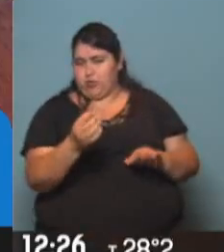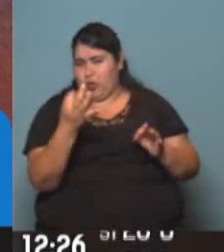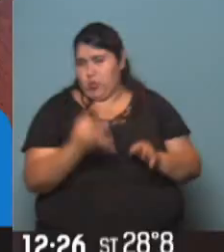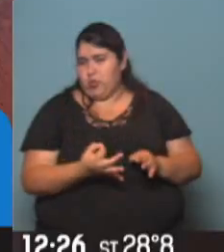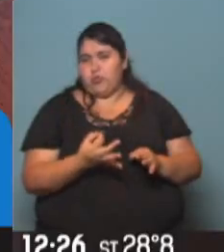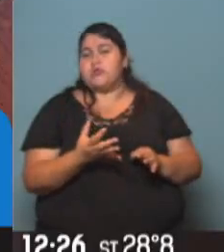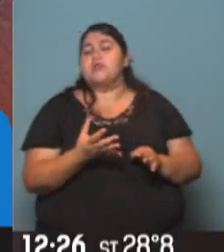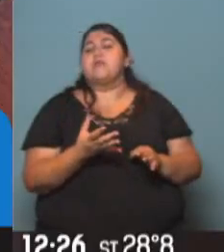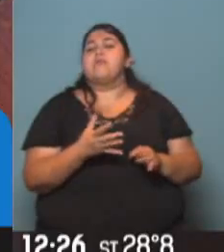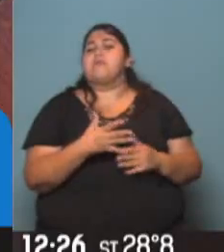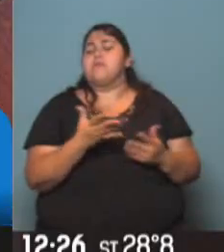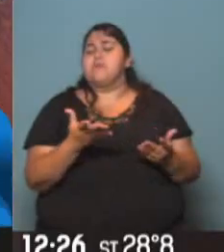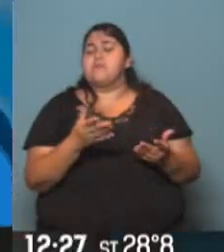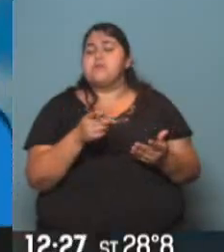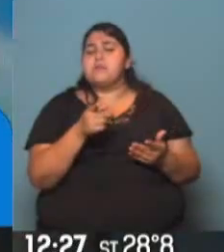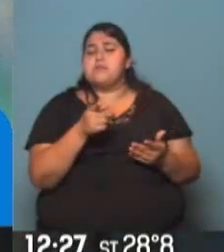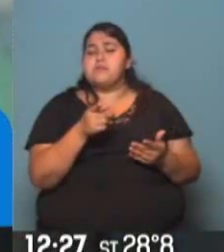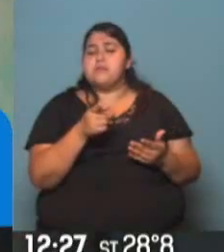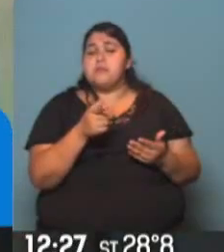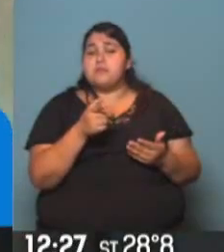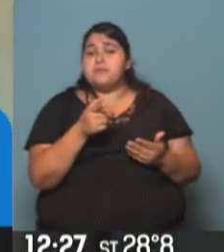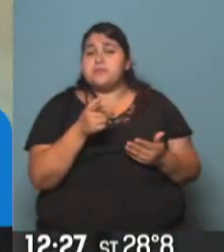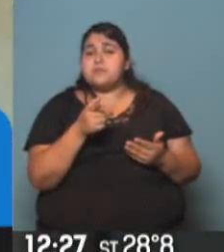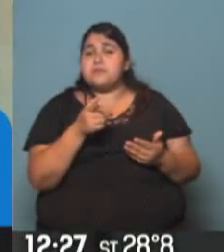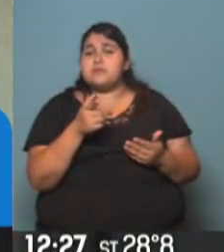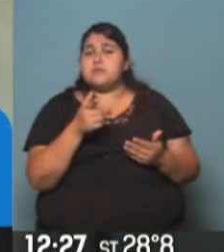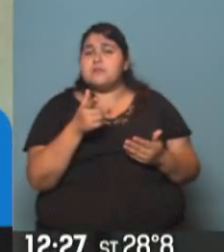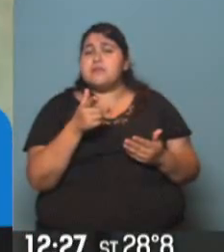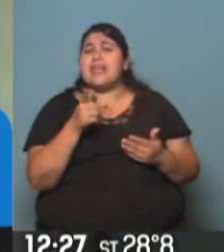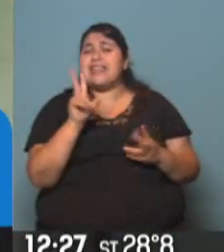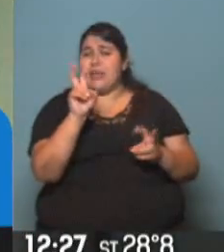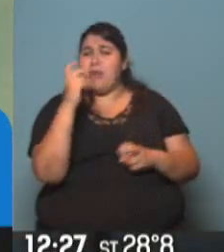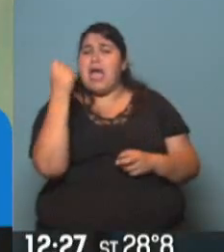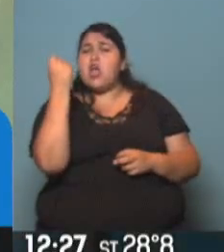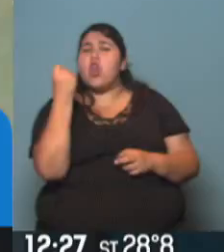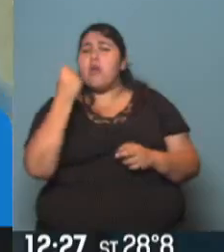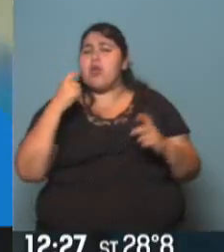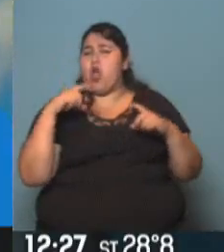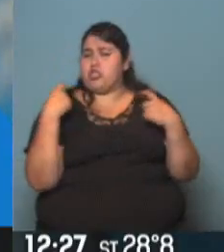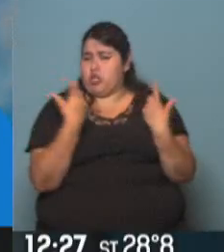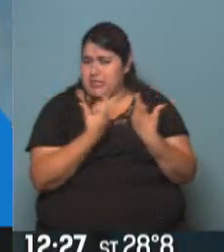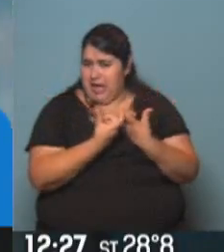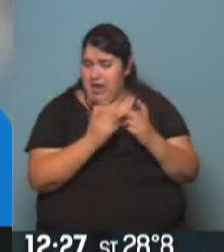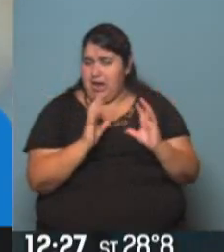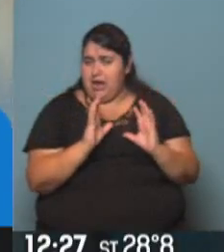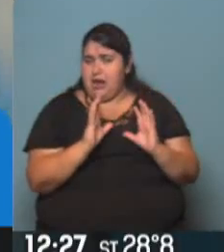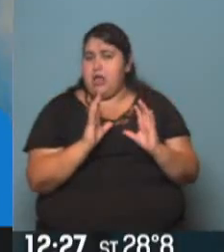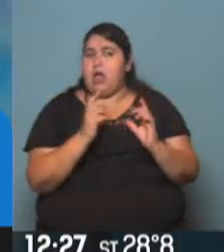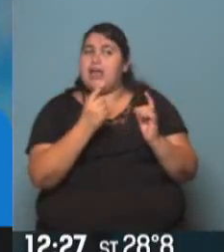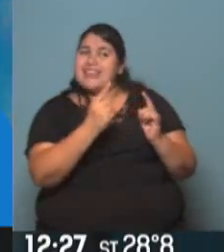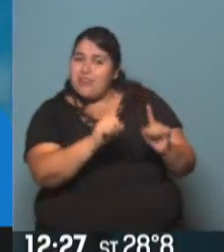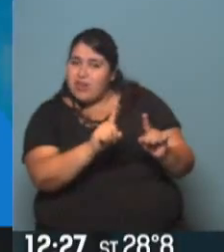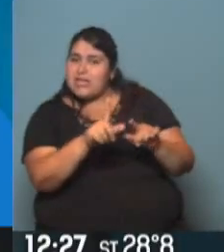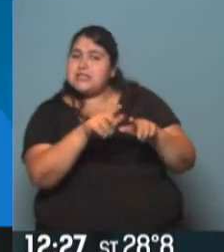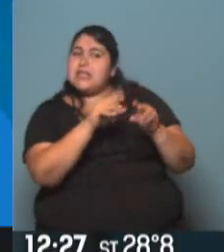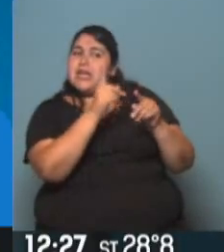retrospección hacia atrás no en el rango económico social no porque es diferente cálculo son